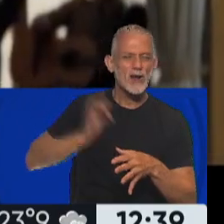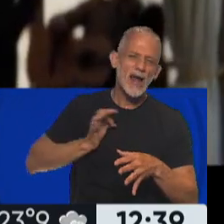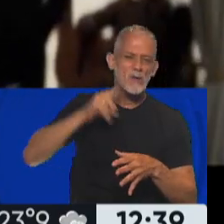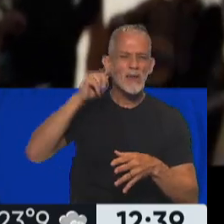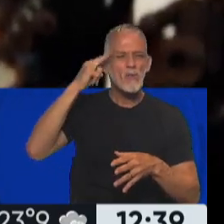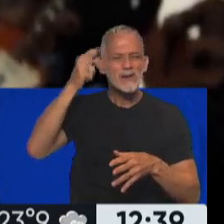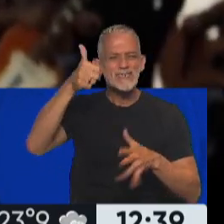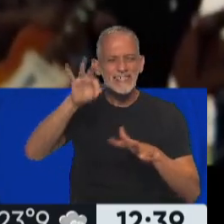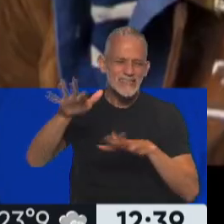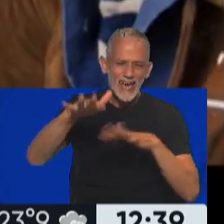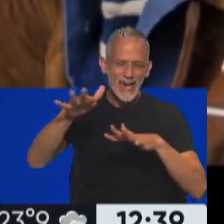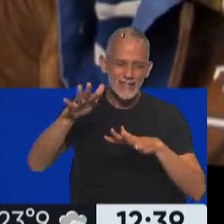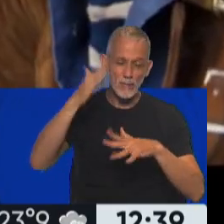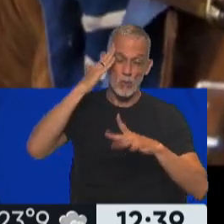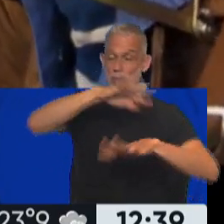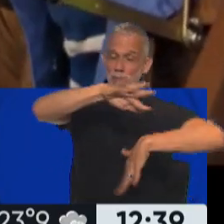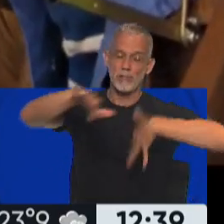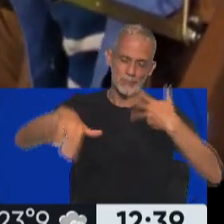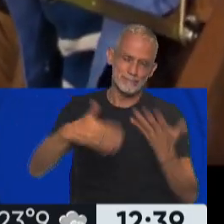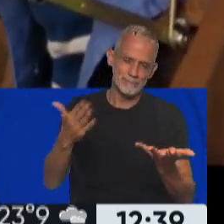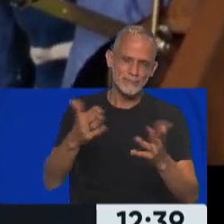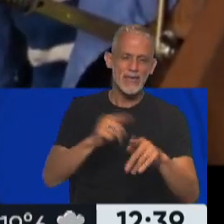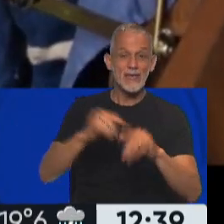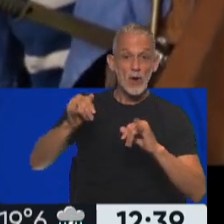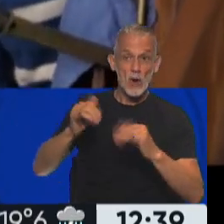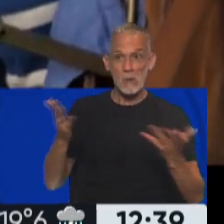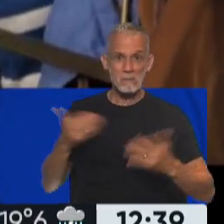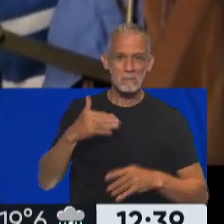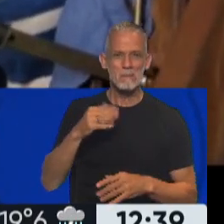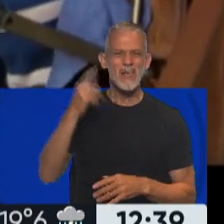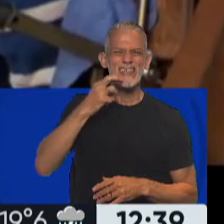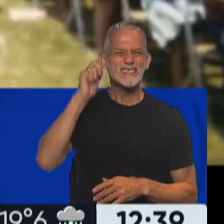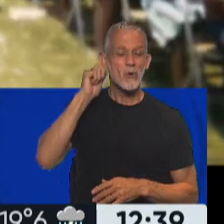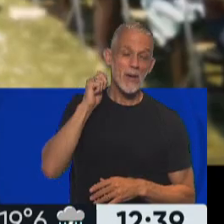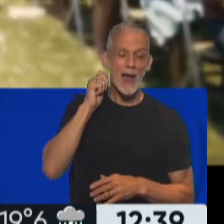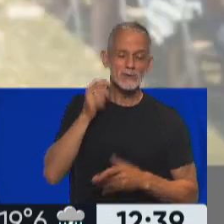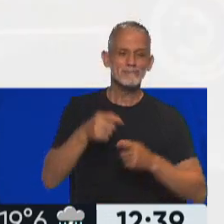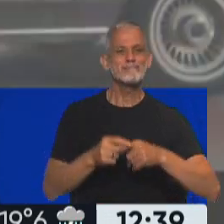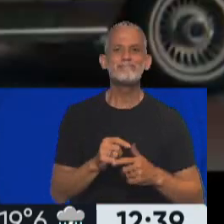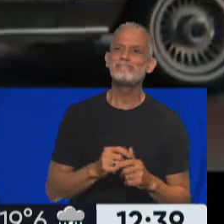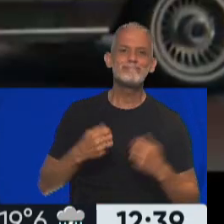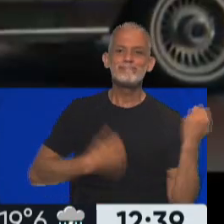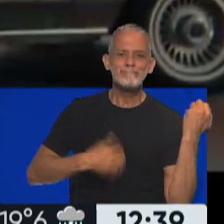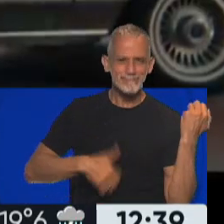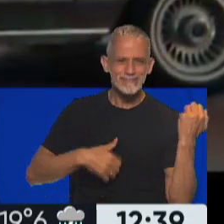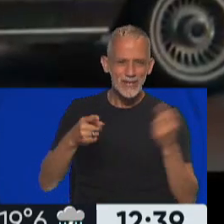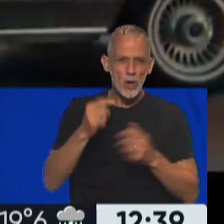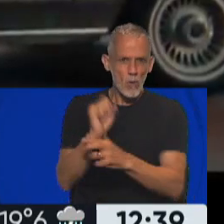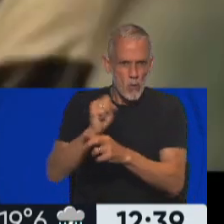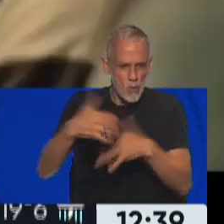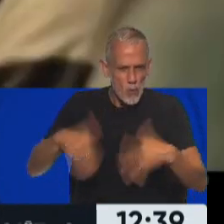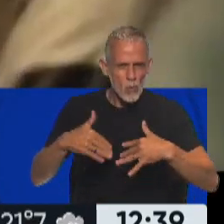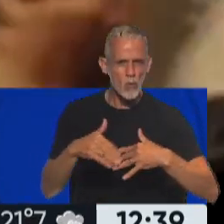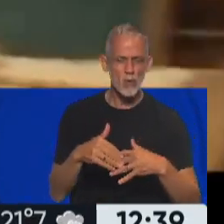60, con todo el revuelo cultural de la época, y este joven de Minnesota, 19 años, que llega con su guitarra, con su talento, con